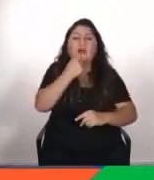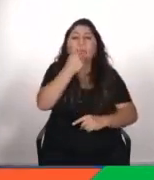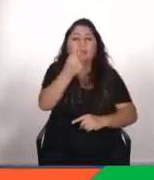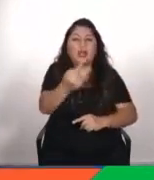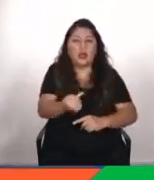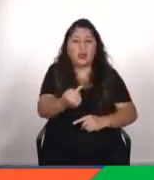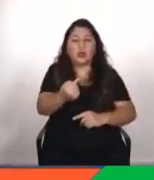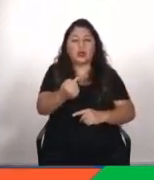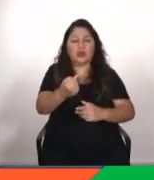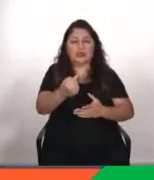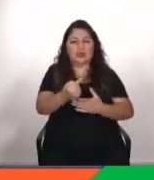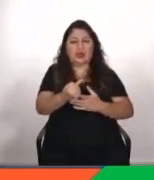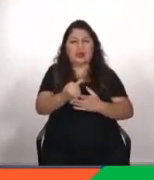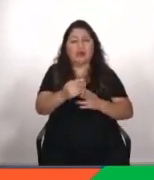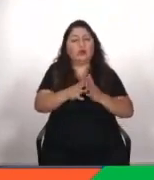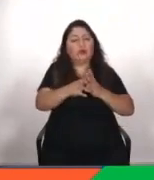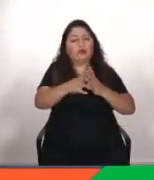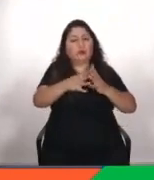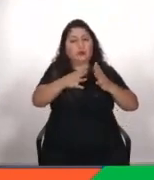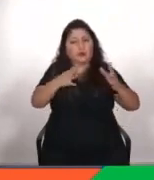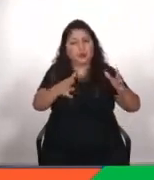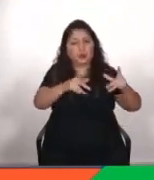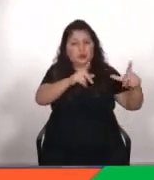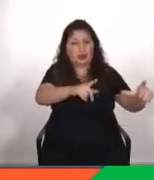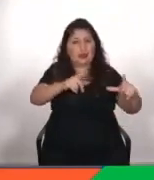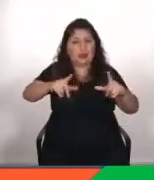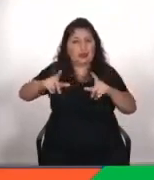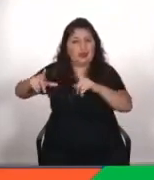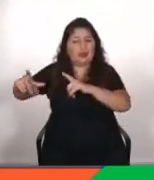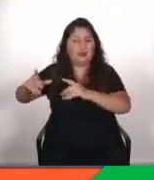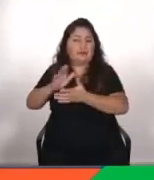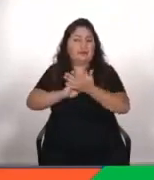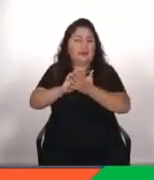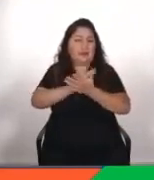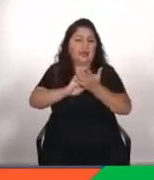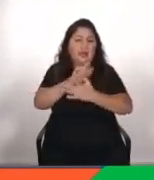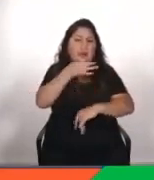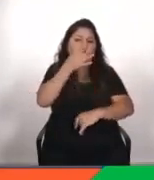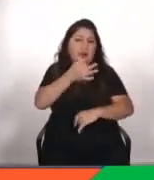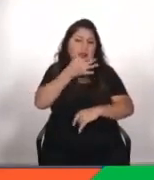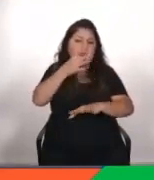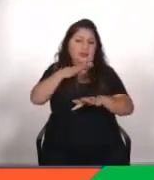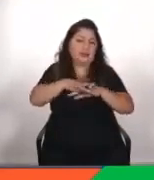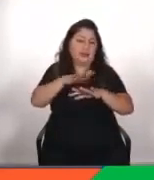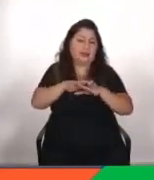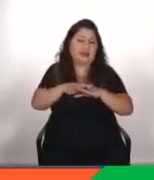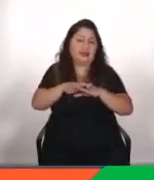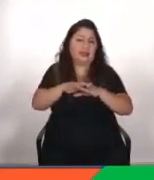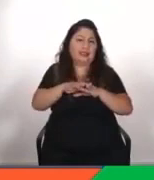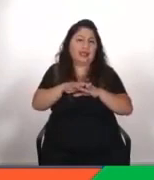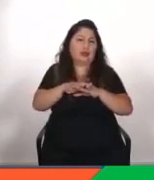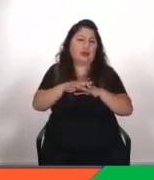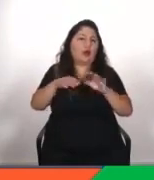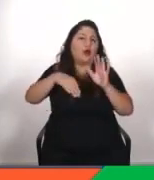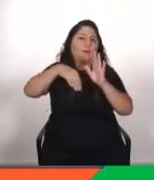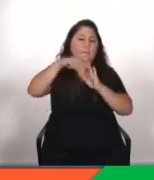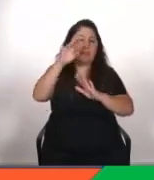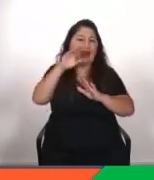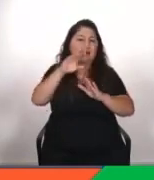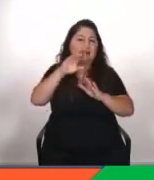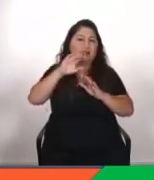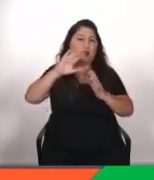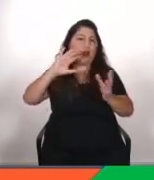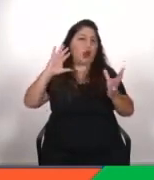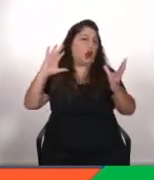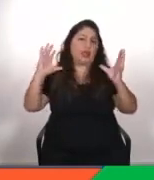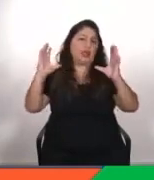en matemáticas, muchísimos campos. Así por hablar de la matemática así como más llamativa, más universal,